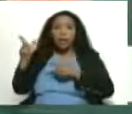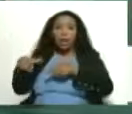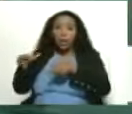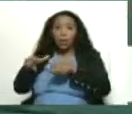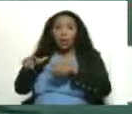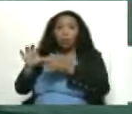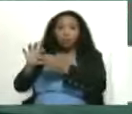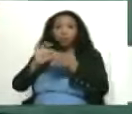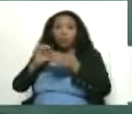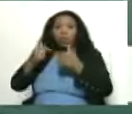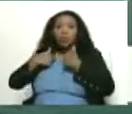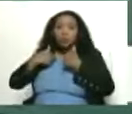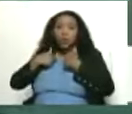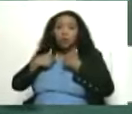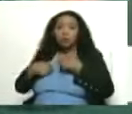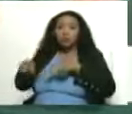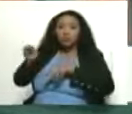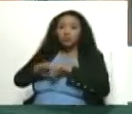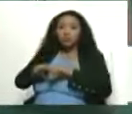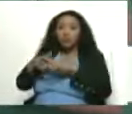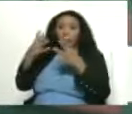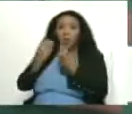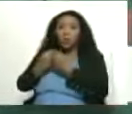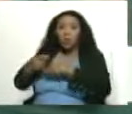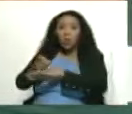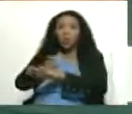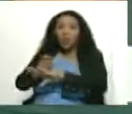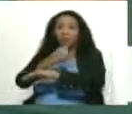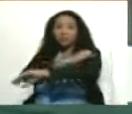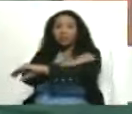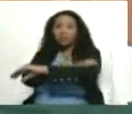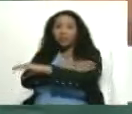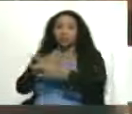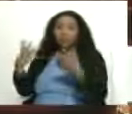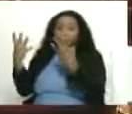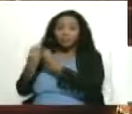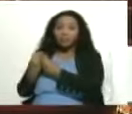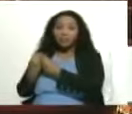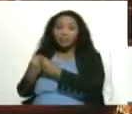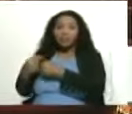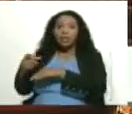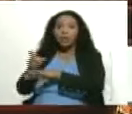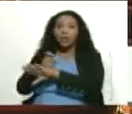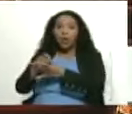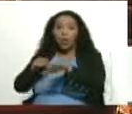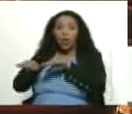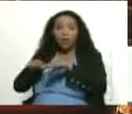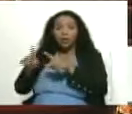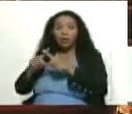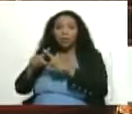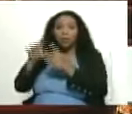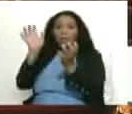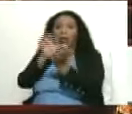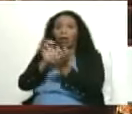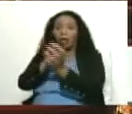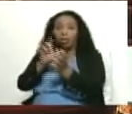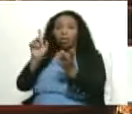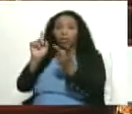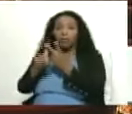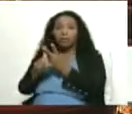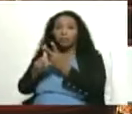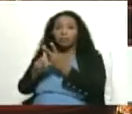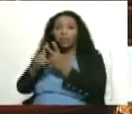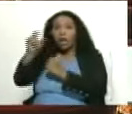unidad. A mí me tocó sentarme al lado de todos los gobernadores de oposición. Estaba el gobernador de Cojedes, el de Nueva Esparta, el